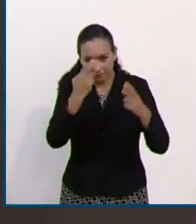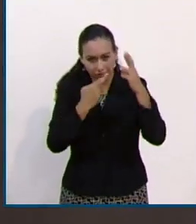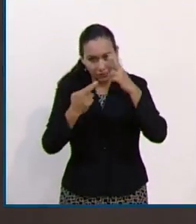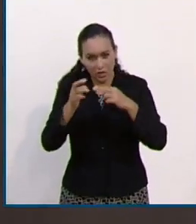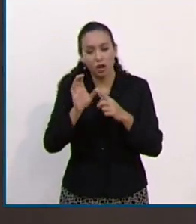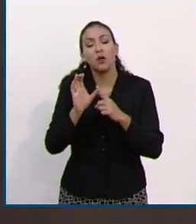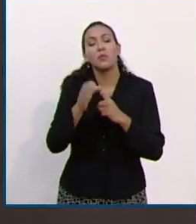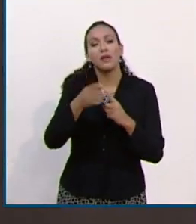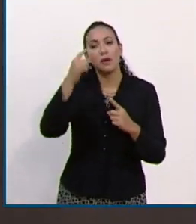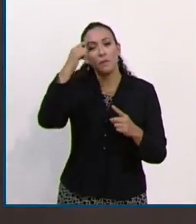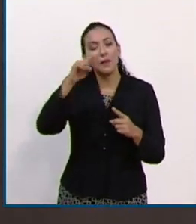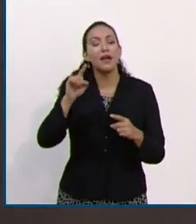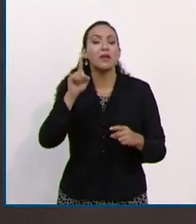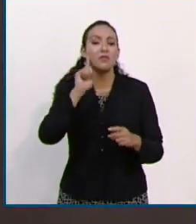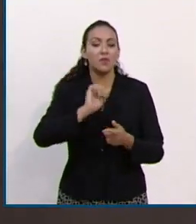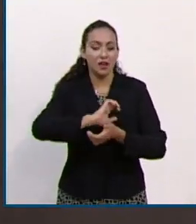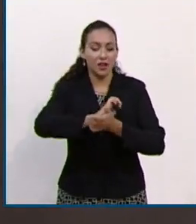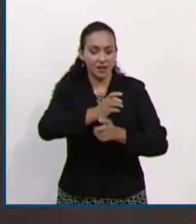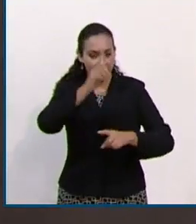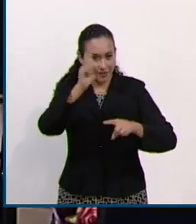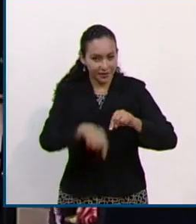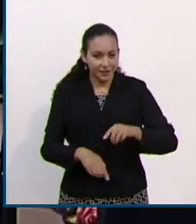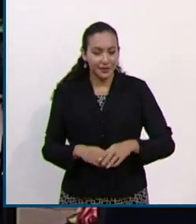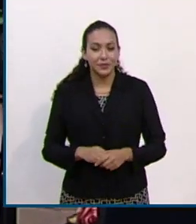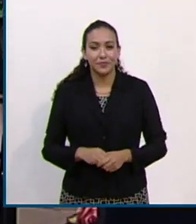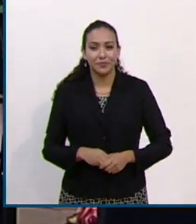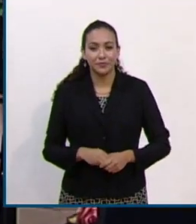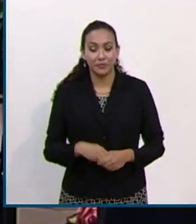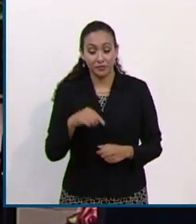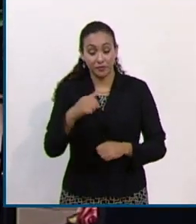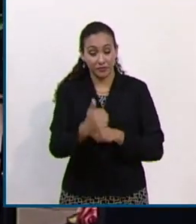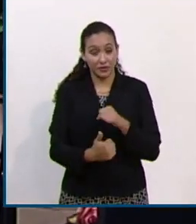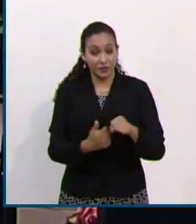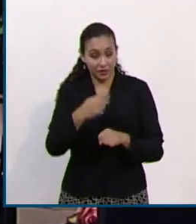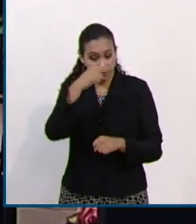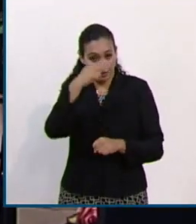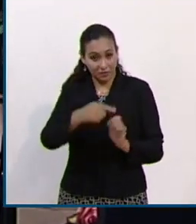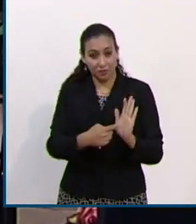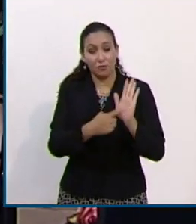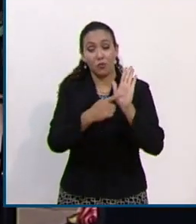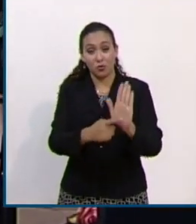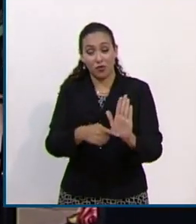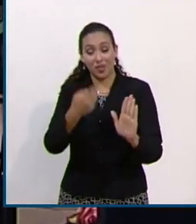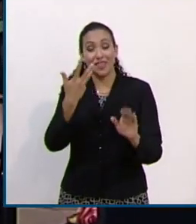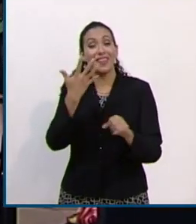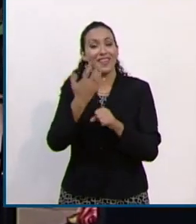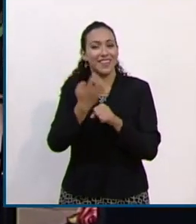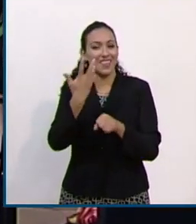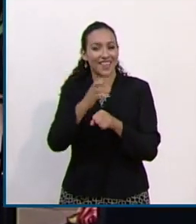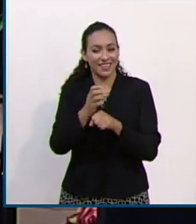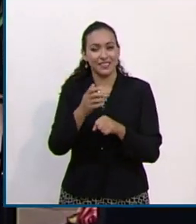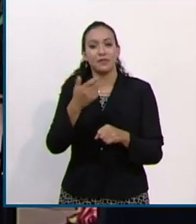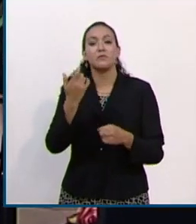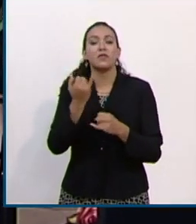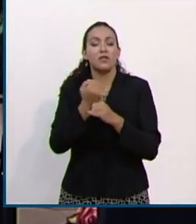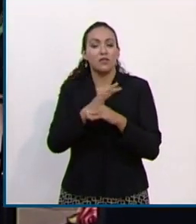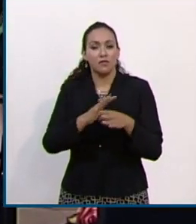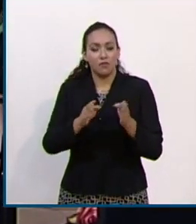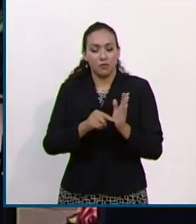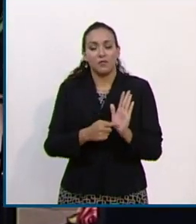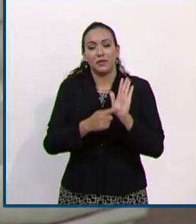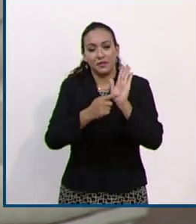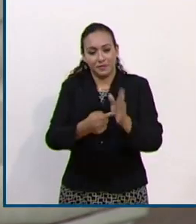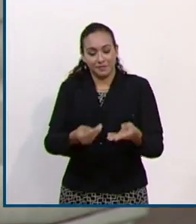la Eliminación de la Discriminación contra la Mujer. Este año México debe presentar el 10º informe periódico a este